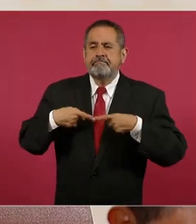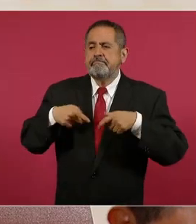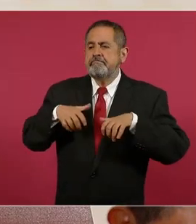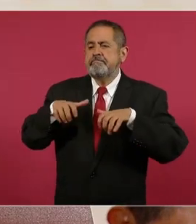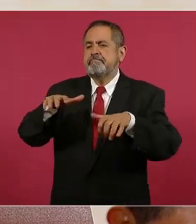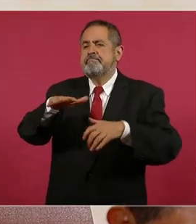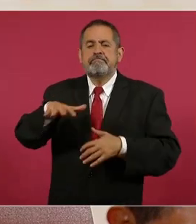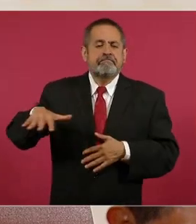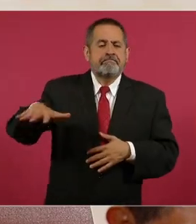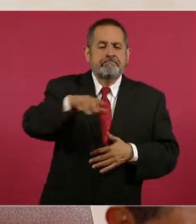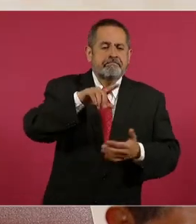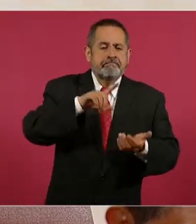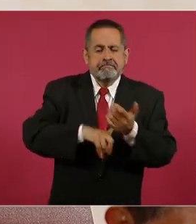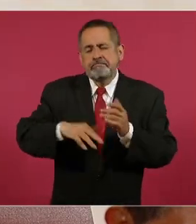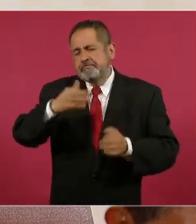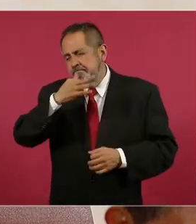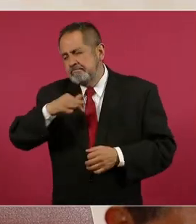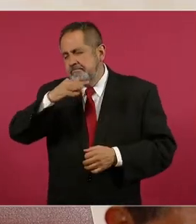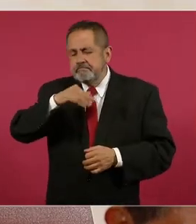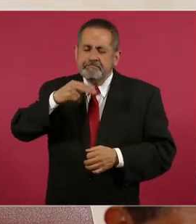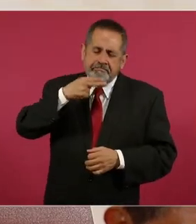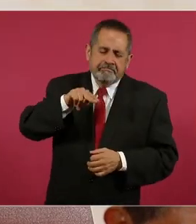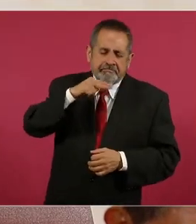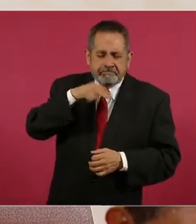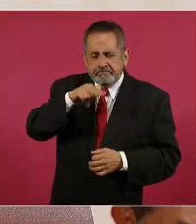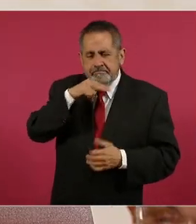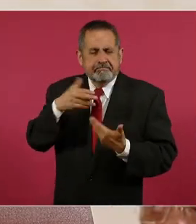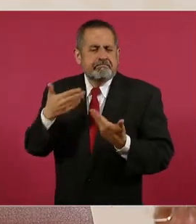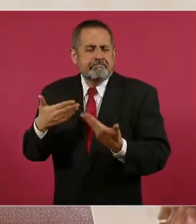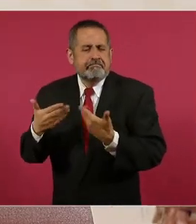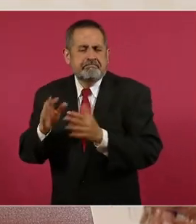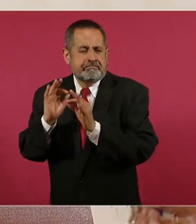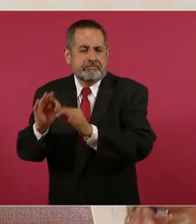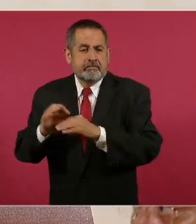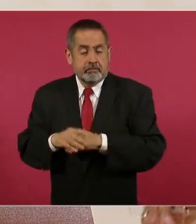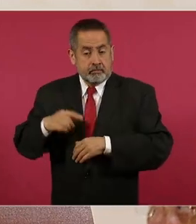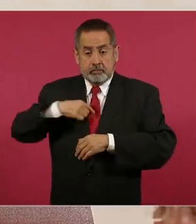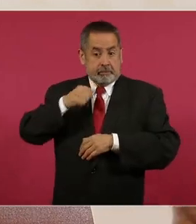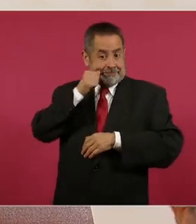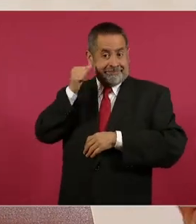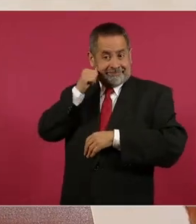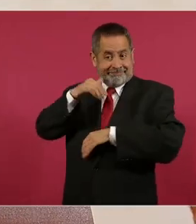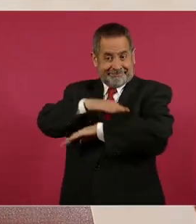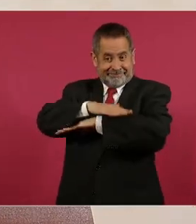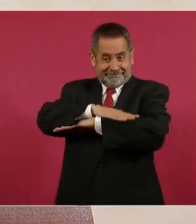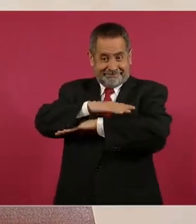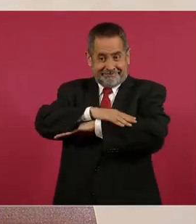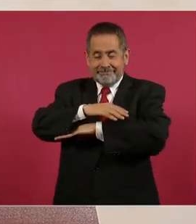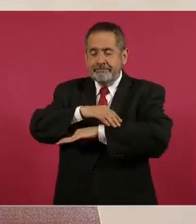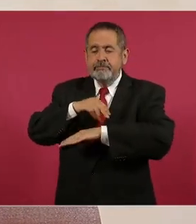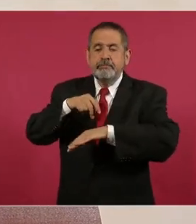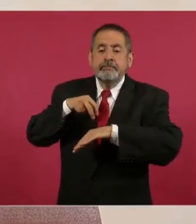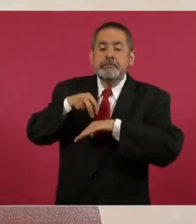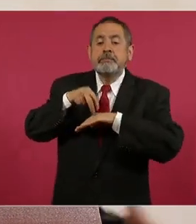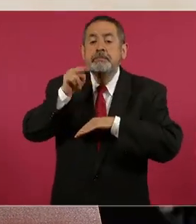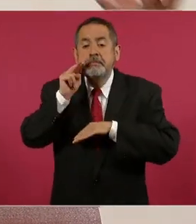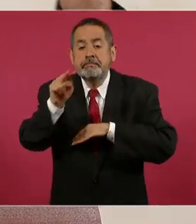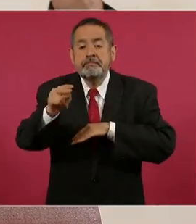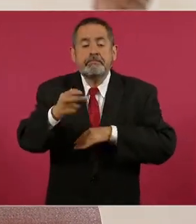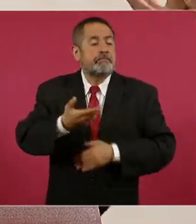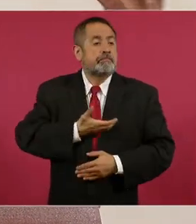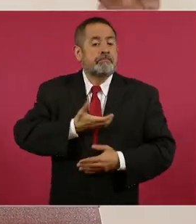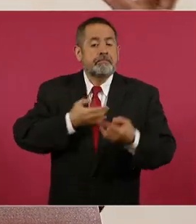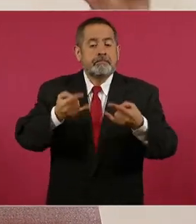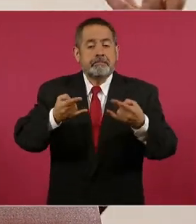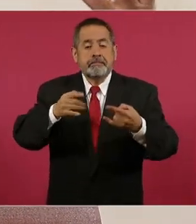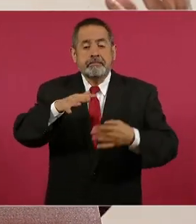en su fiesta de Navidad. Qué bueno. Yo aquí me asomé ayer al Zócalo, estaba